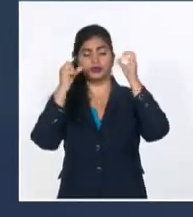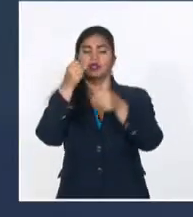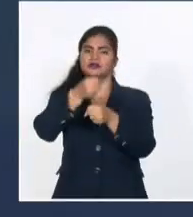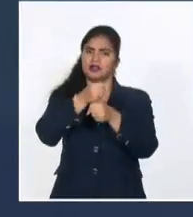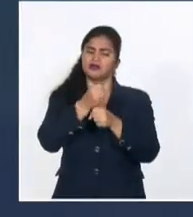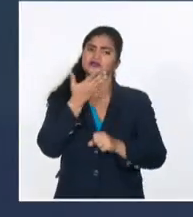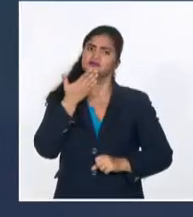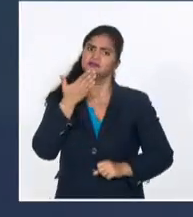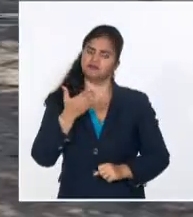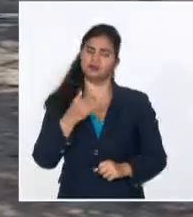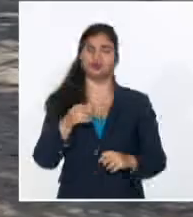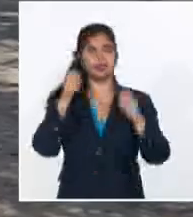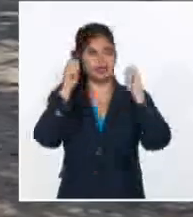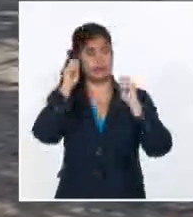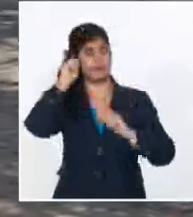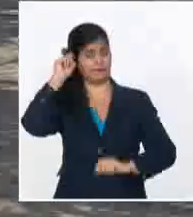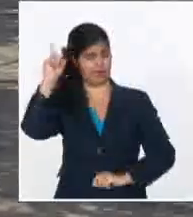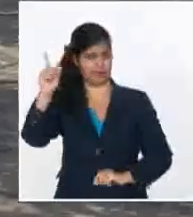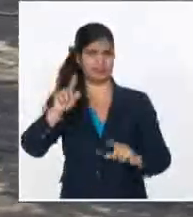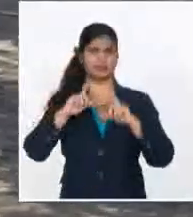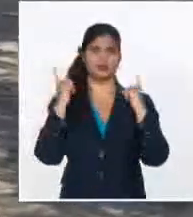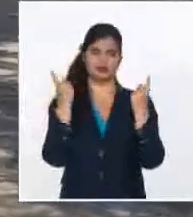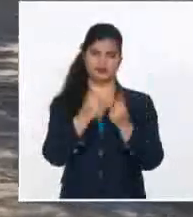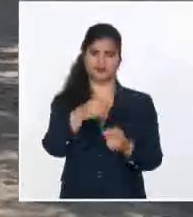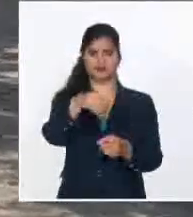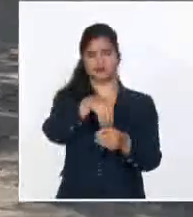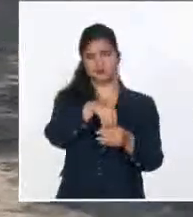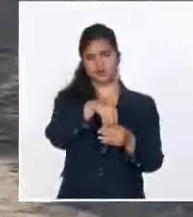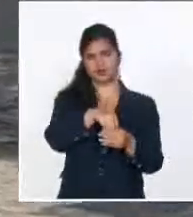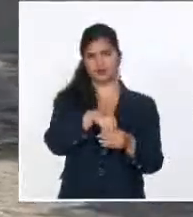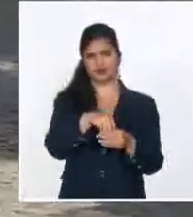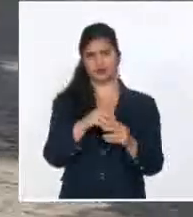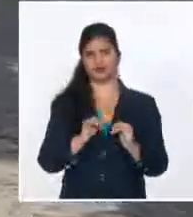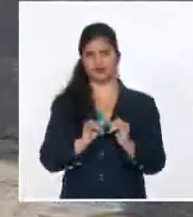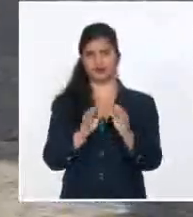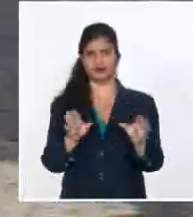procesos y experiencia. Roger Sánchez e Irán Suárez Bayán, Canal Cubano de Noticias.